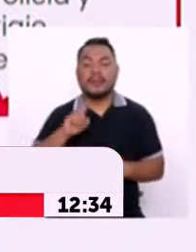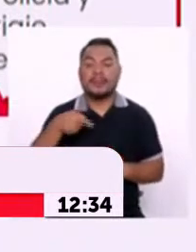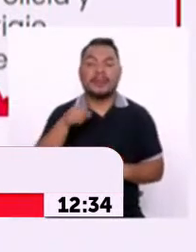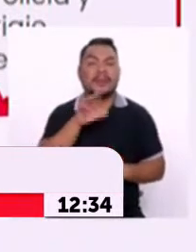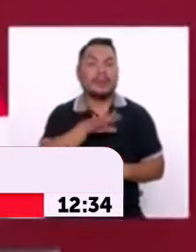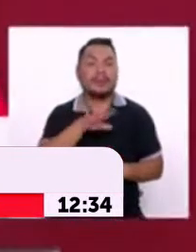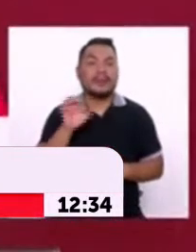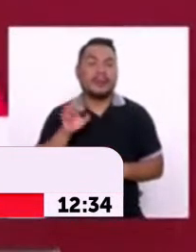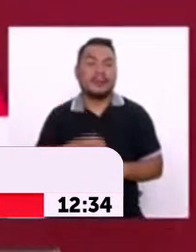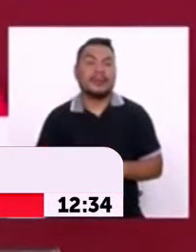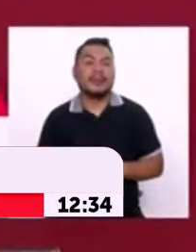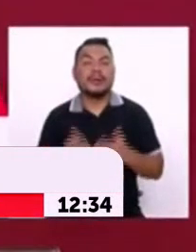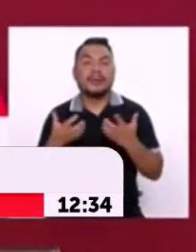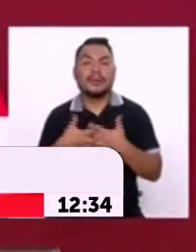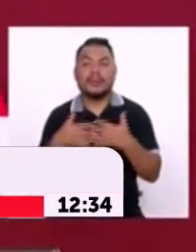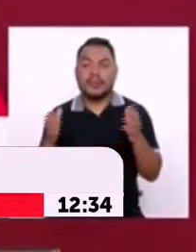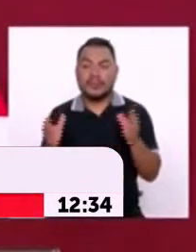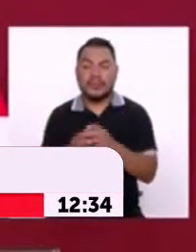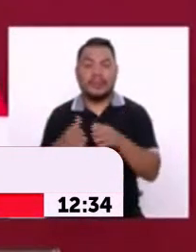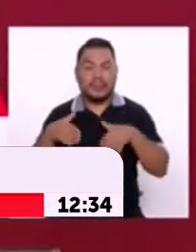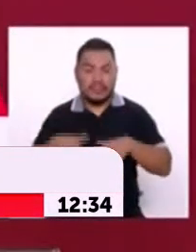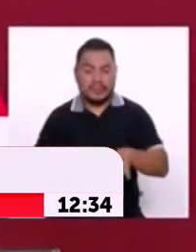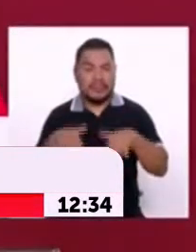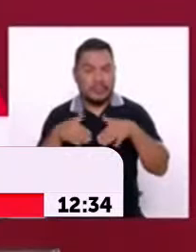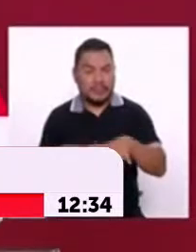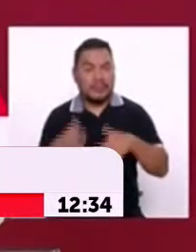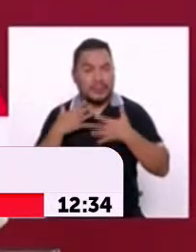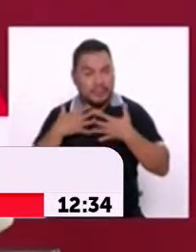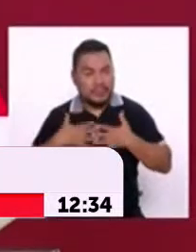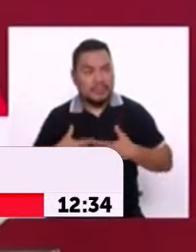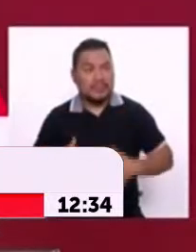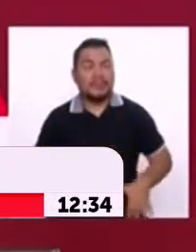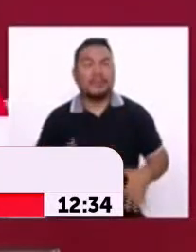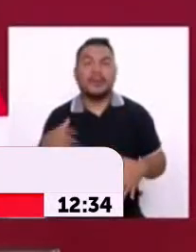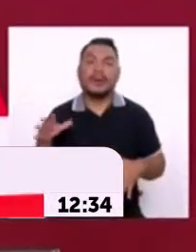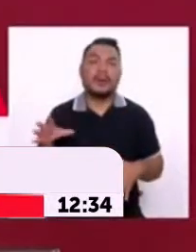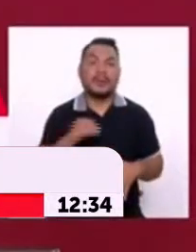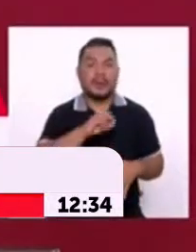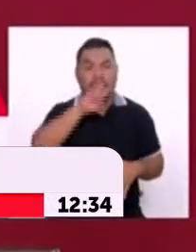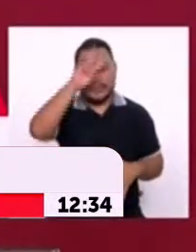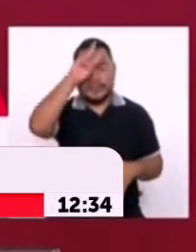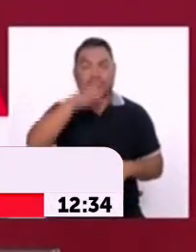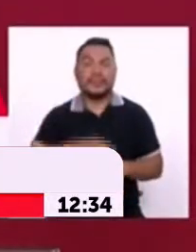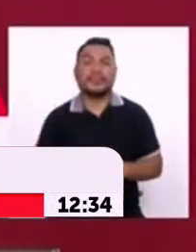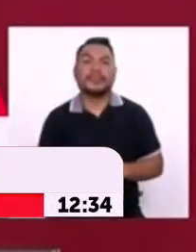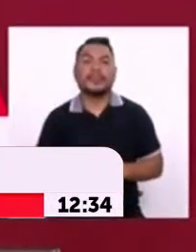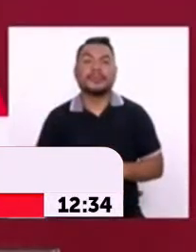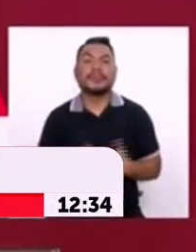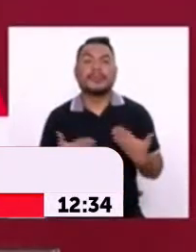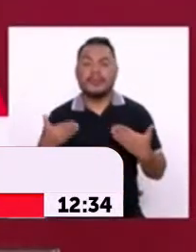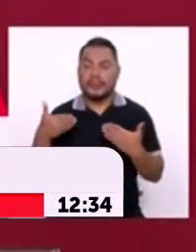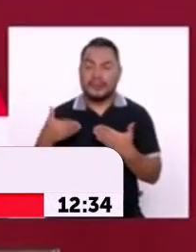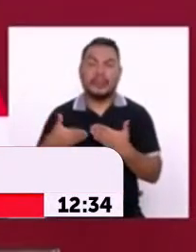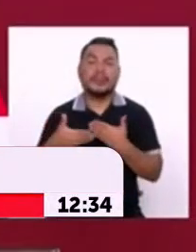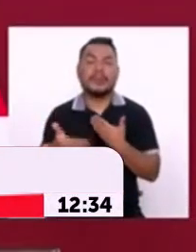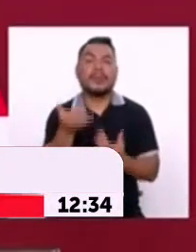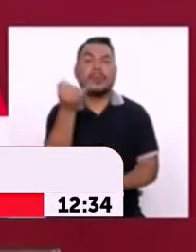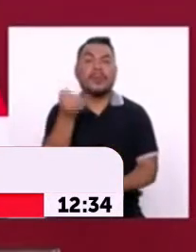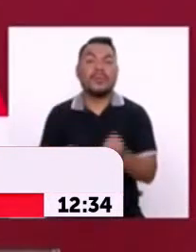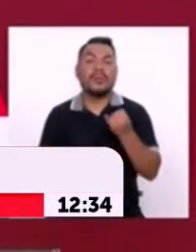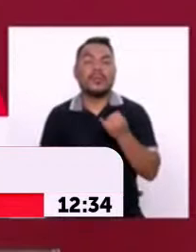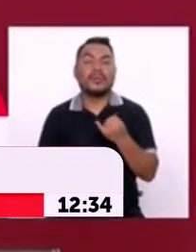de 1.500 MIPES del sector textil, confecciones a nivel nacional. Durante